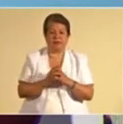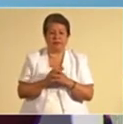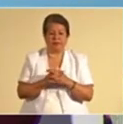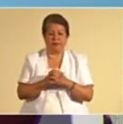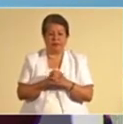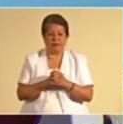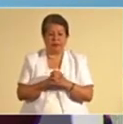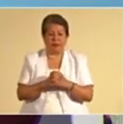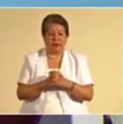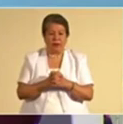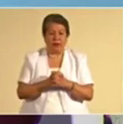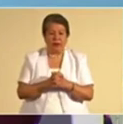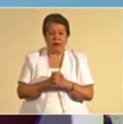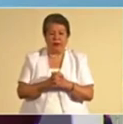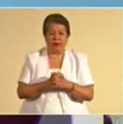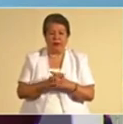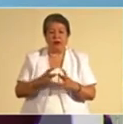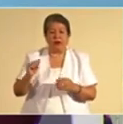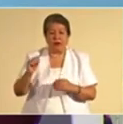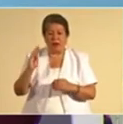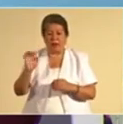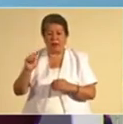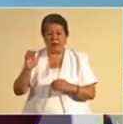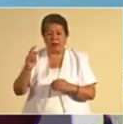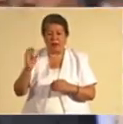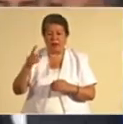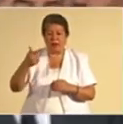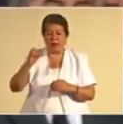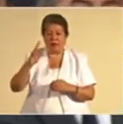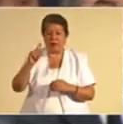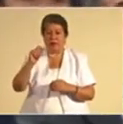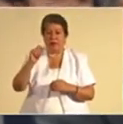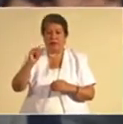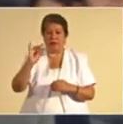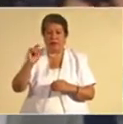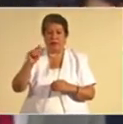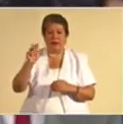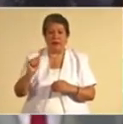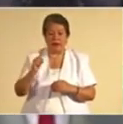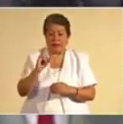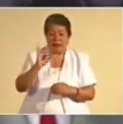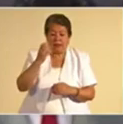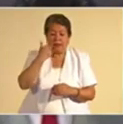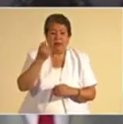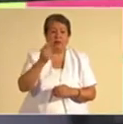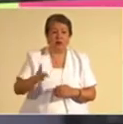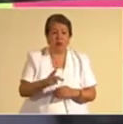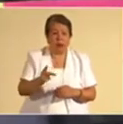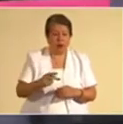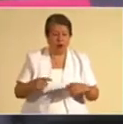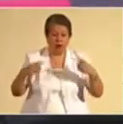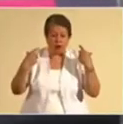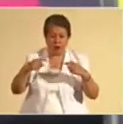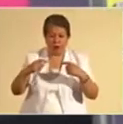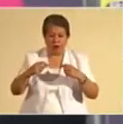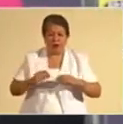gracias. Candidato Abelardo Gorostieta, un minuto para responder, por favor. Si queremos un pueblo rico,